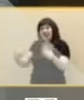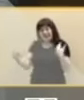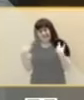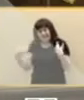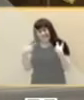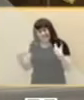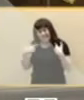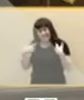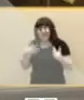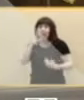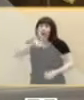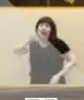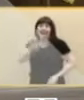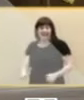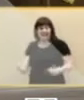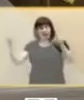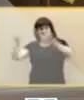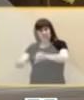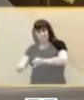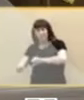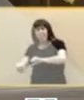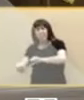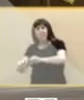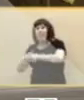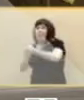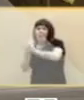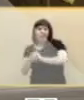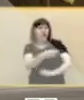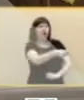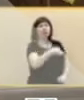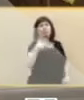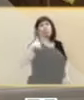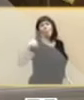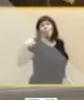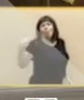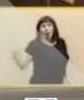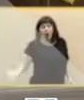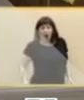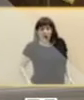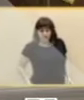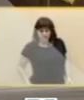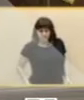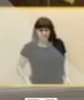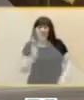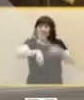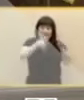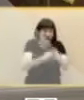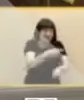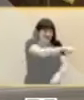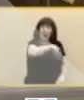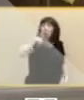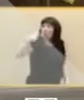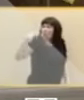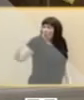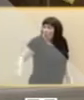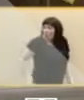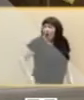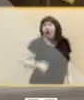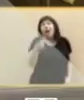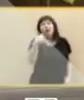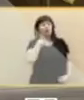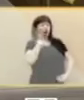en Italia. Esta vez han sido, que es un juzgado menor, no estamos hablando del Supremo, o sea, es un tío